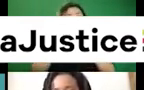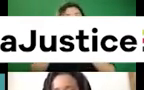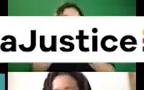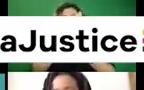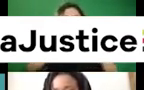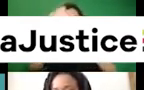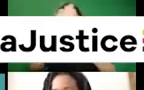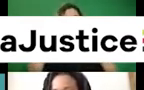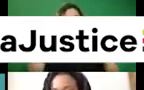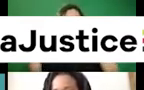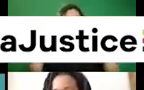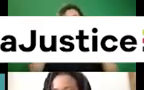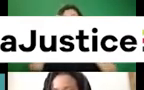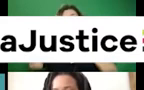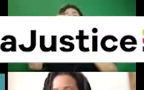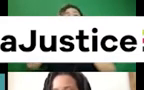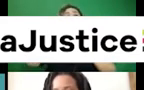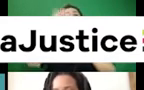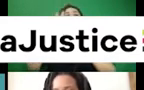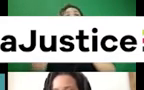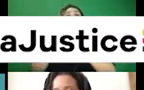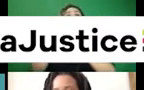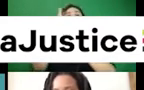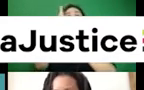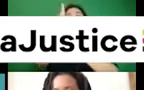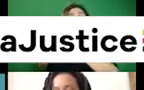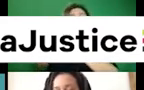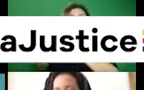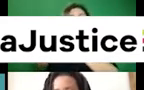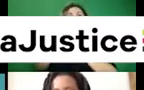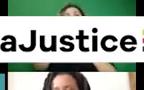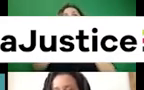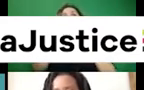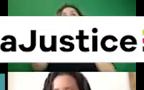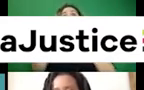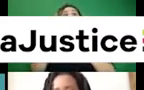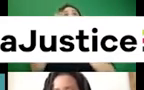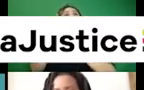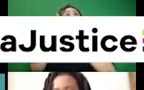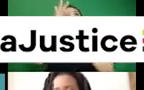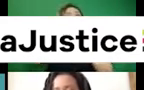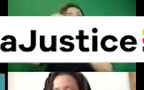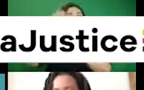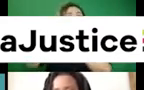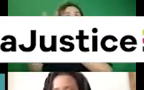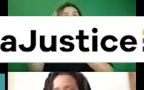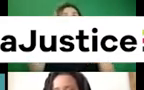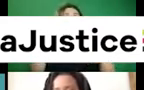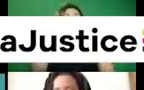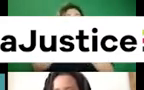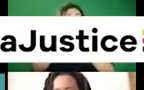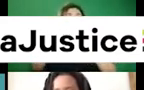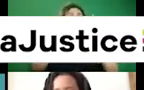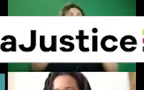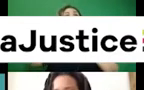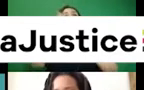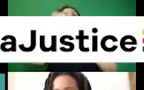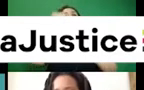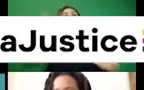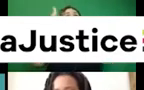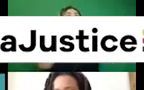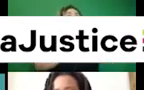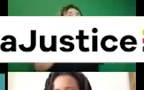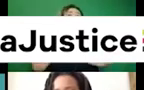es el trabajo con los estudiantes muchos de las de los problemas y las preocupaciones que ocurren con los estudiantes